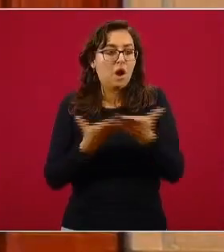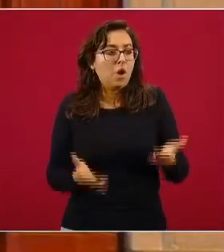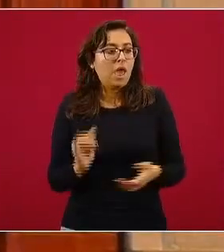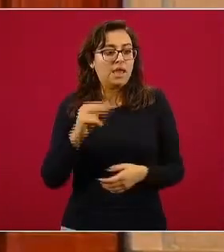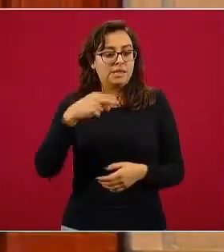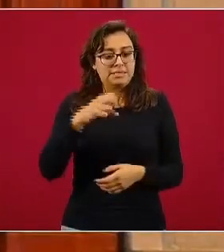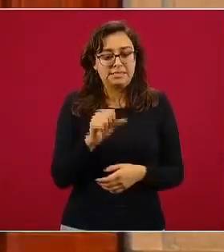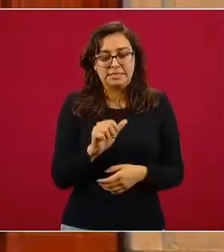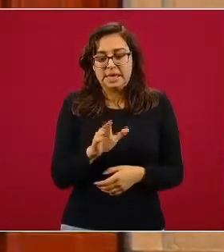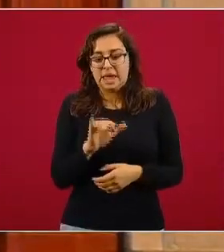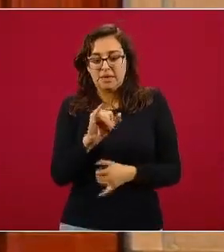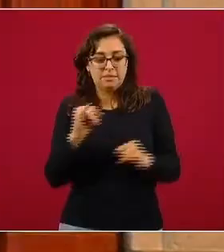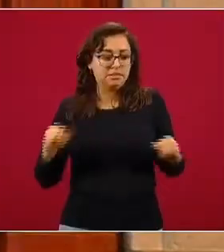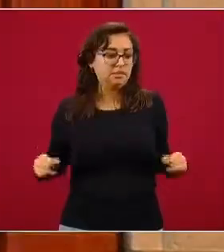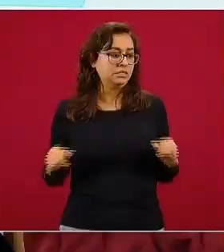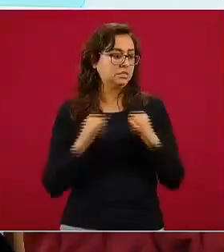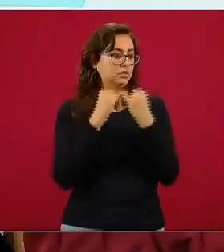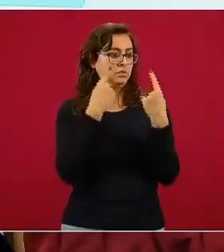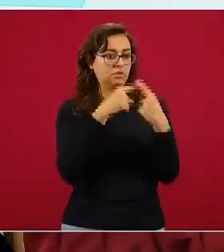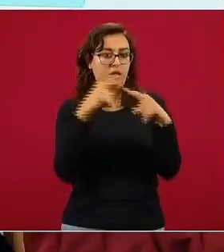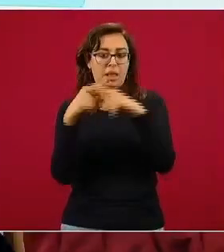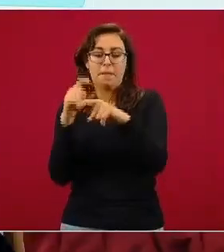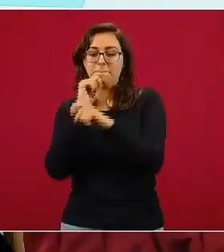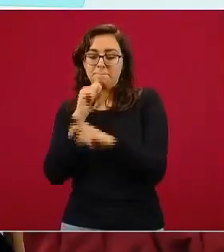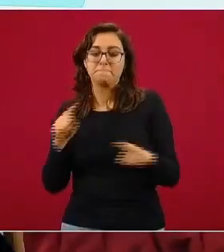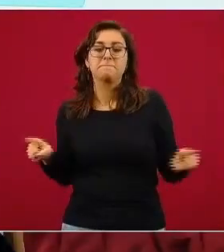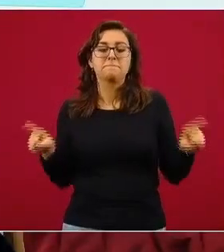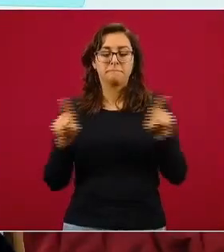las instituciones también del sector